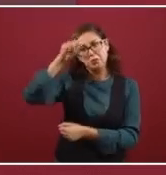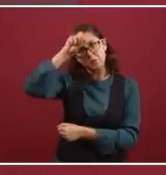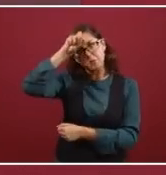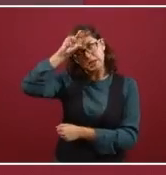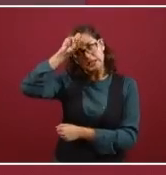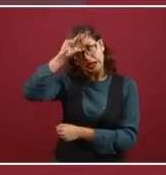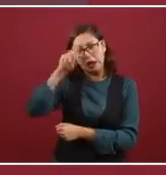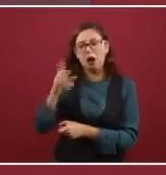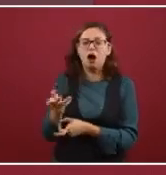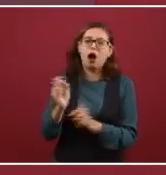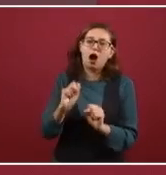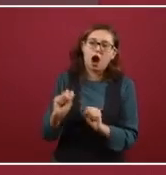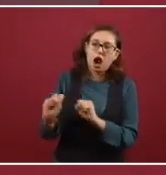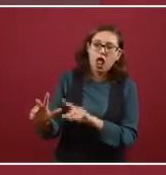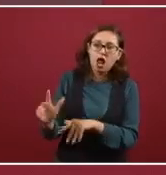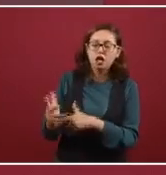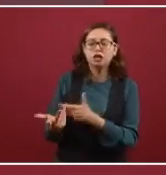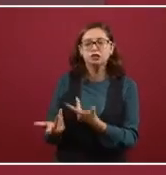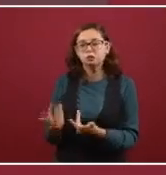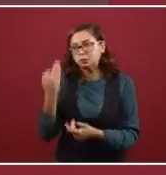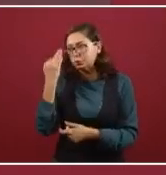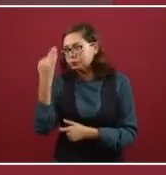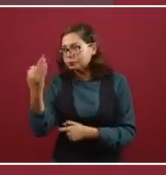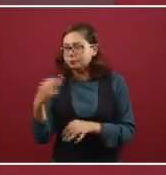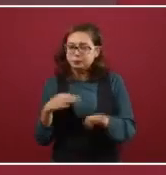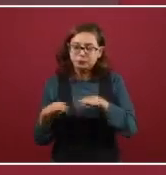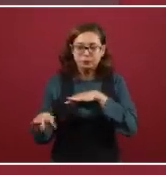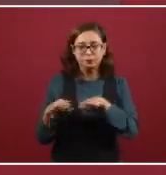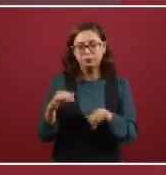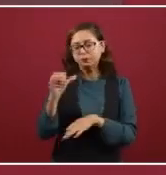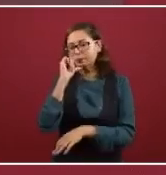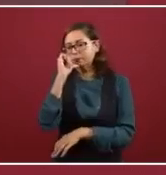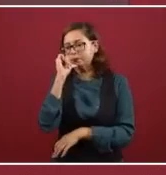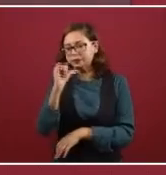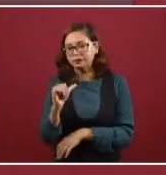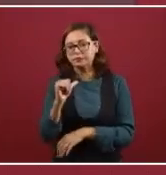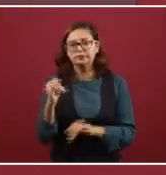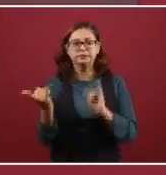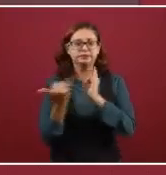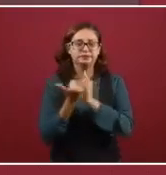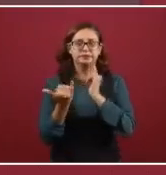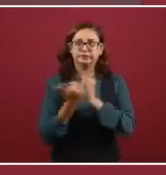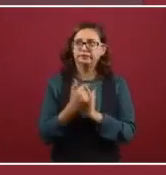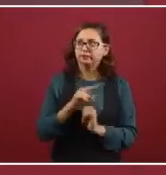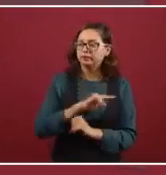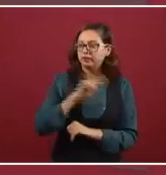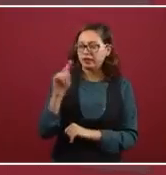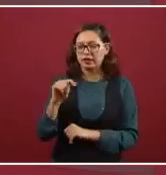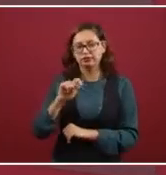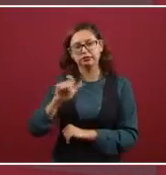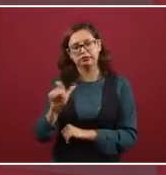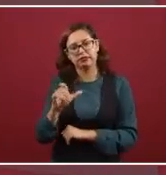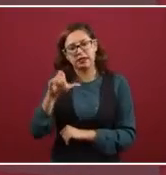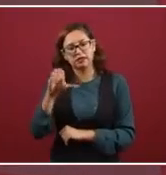paradas desde hace mucho tiempo, Taxco y